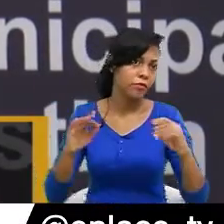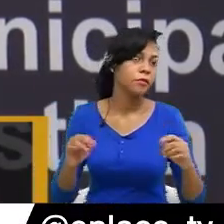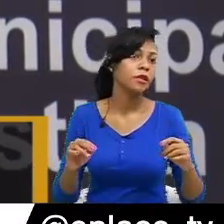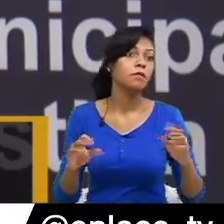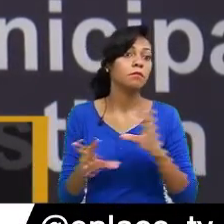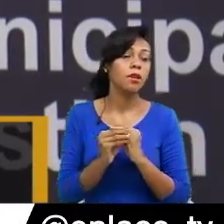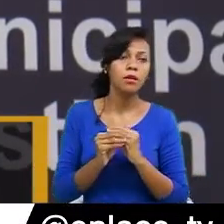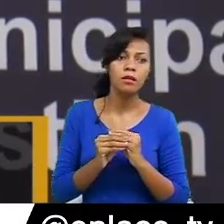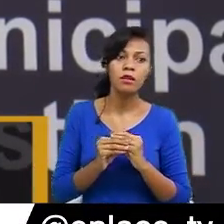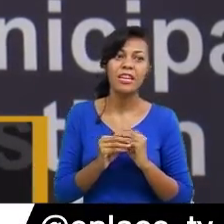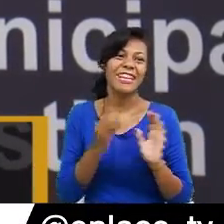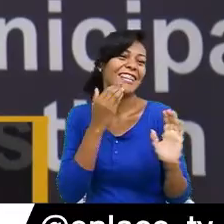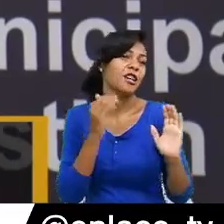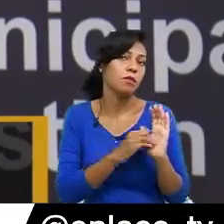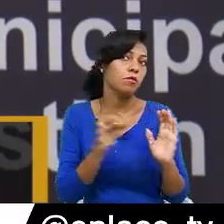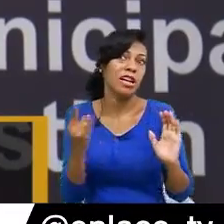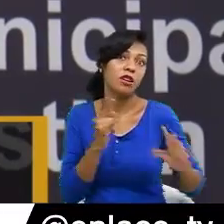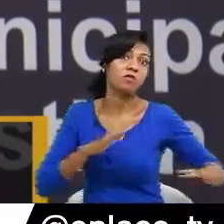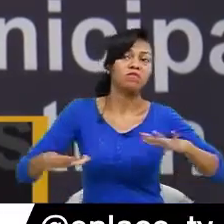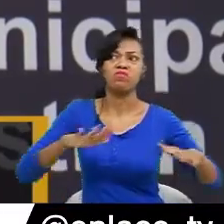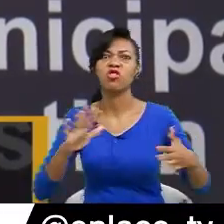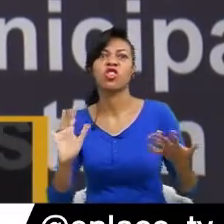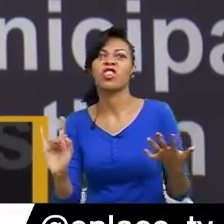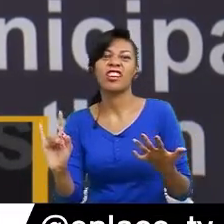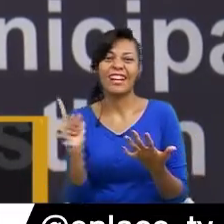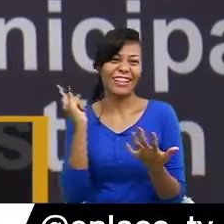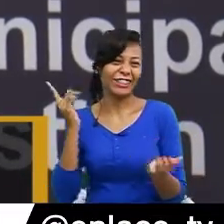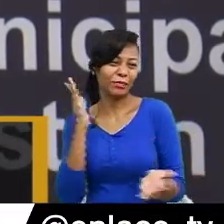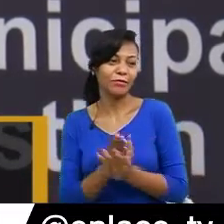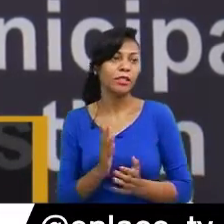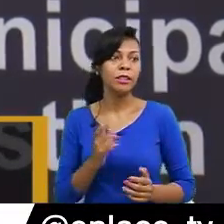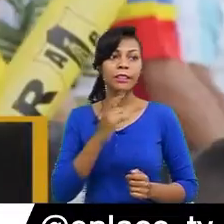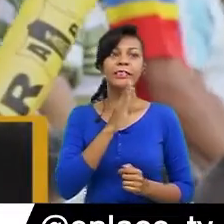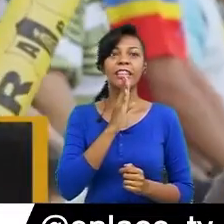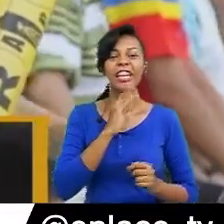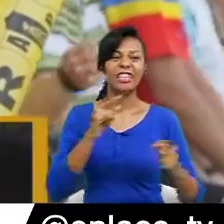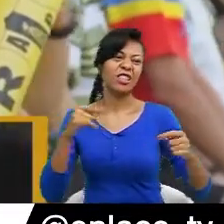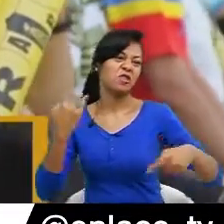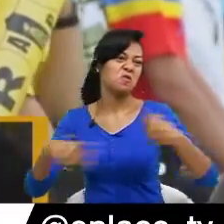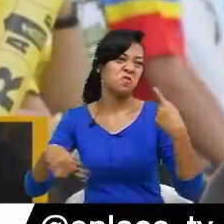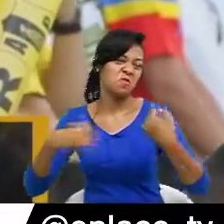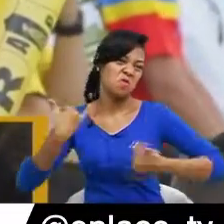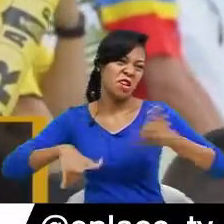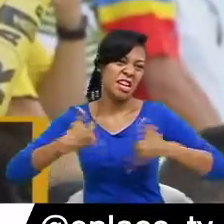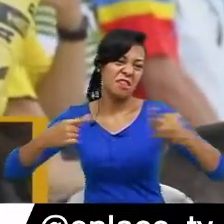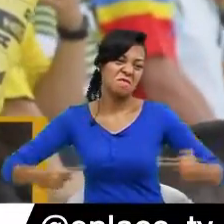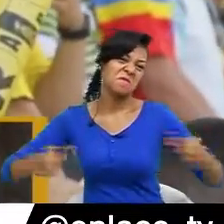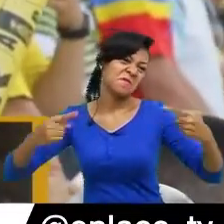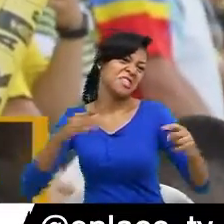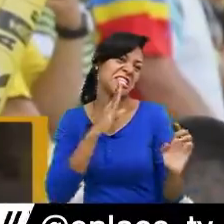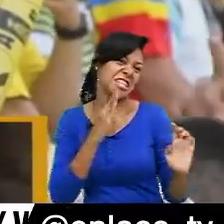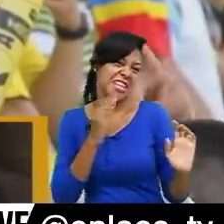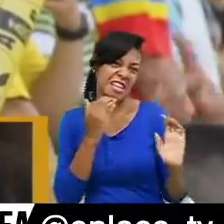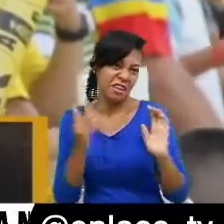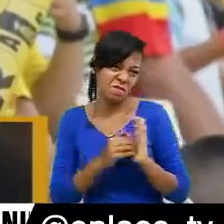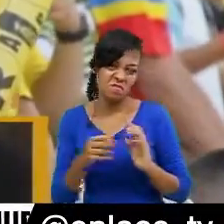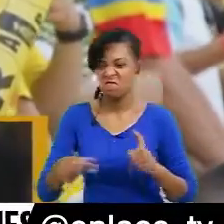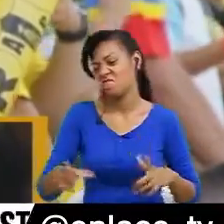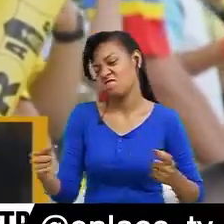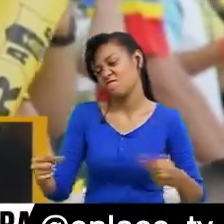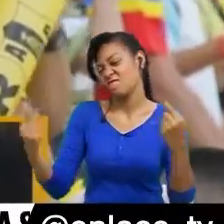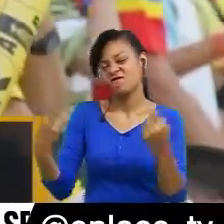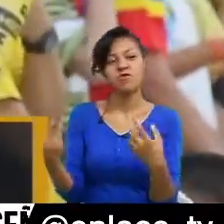simulacro. Entonces, no sé quiénes iremos a jugar, o irán a jugar, o se va a programar ese partido, pero la